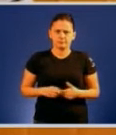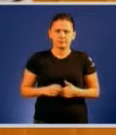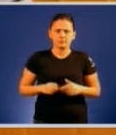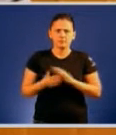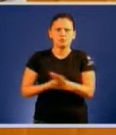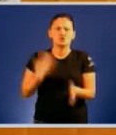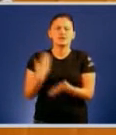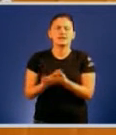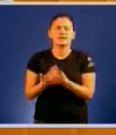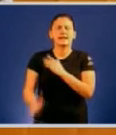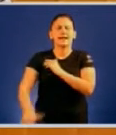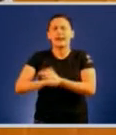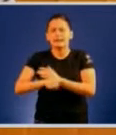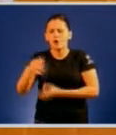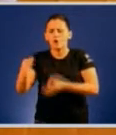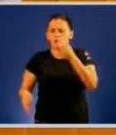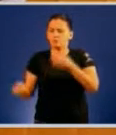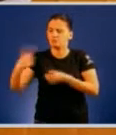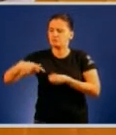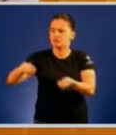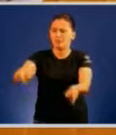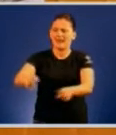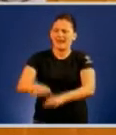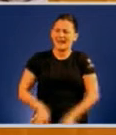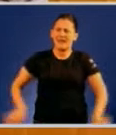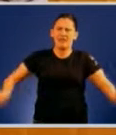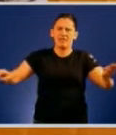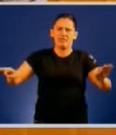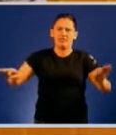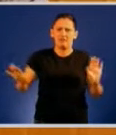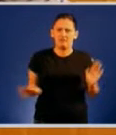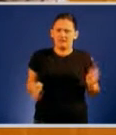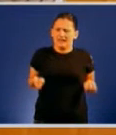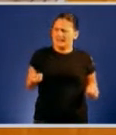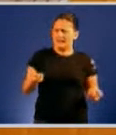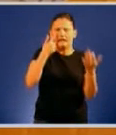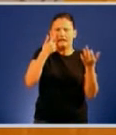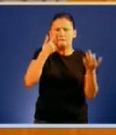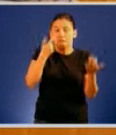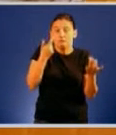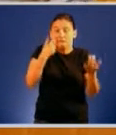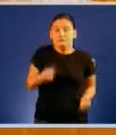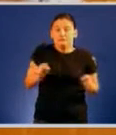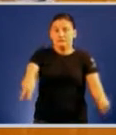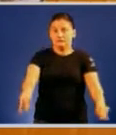Garantías xurídicas. Vostedes non garanten nada. Son os reis da inseguridade xurídica.